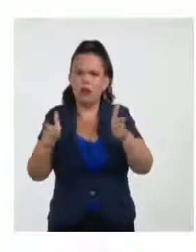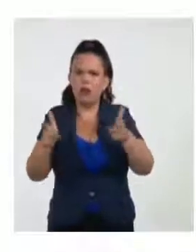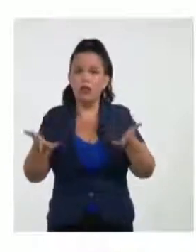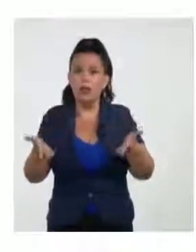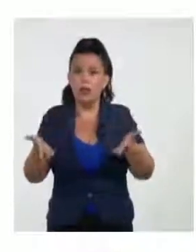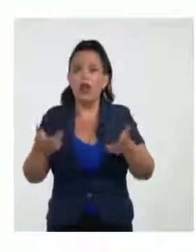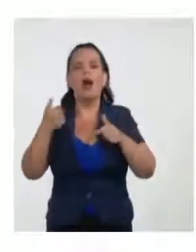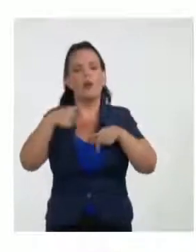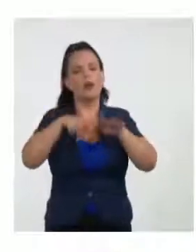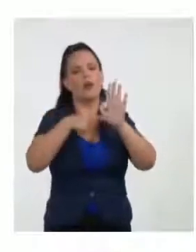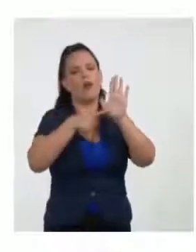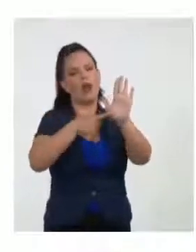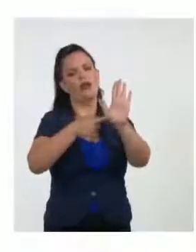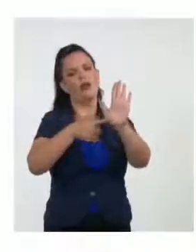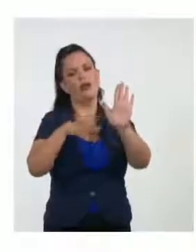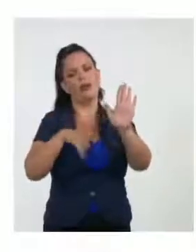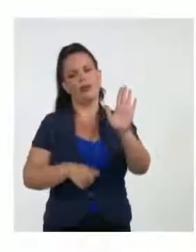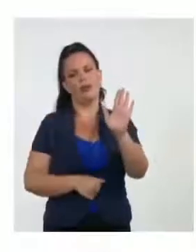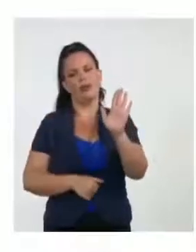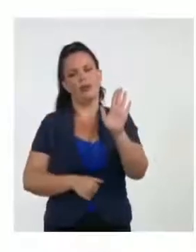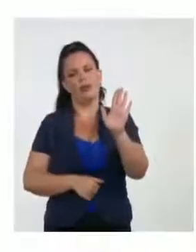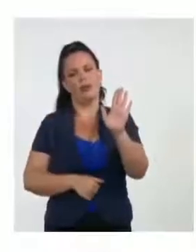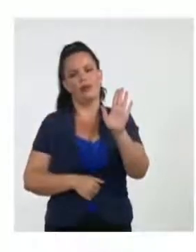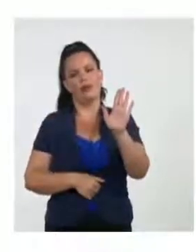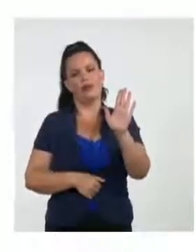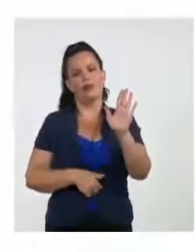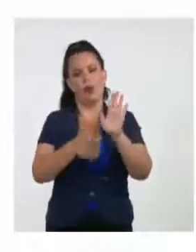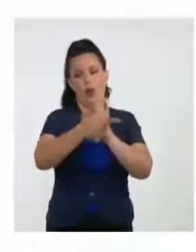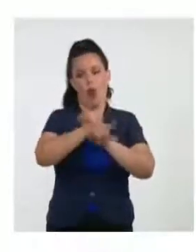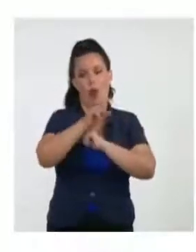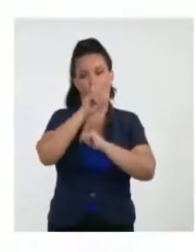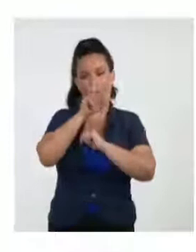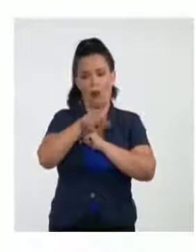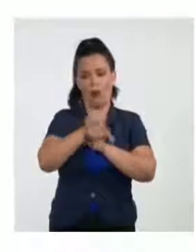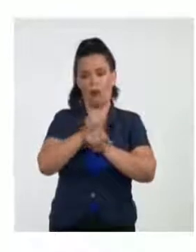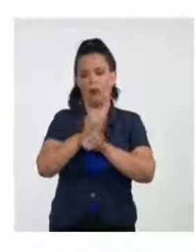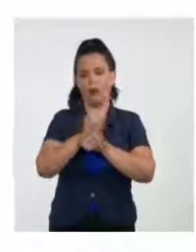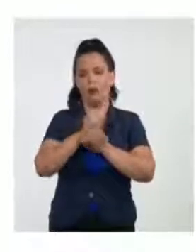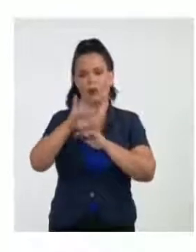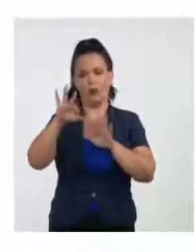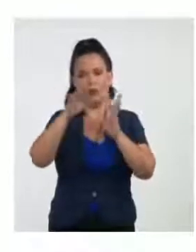incrementando. Junio, habíamos dicho, no, la cifra más alta,